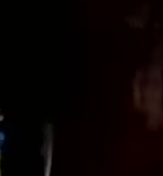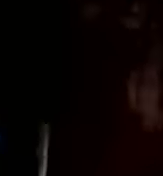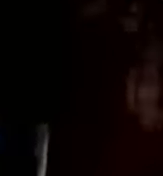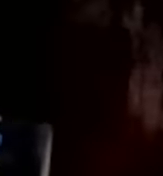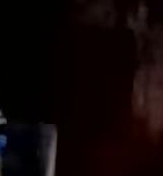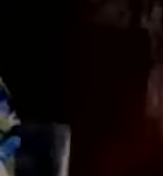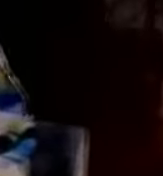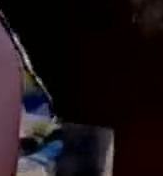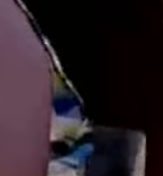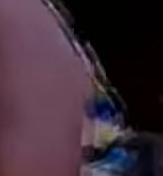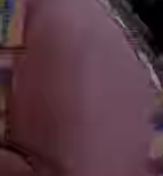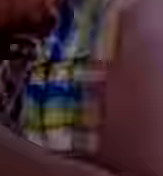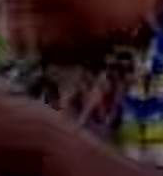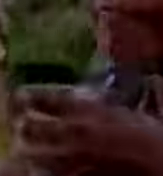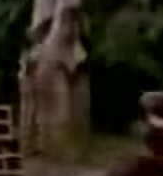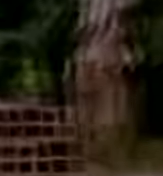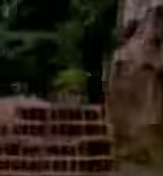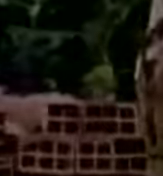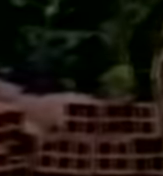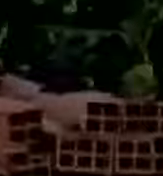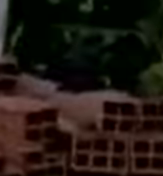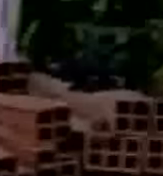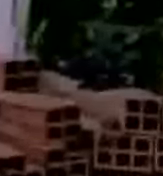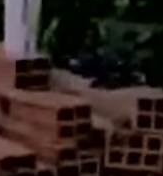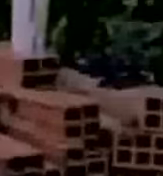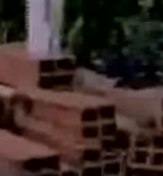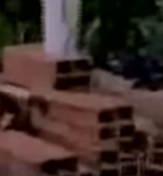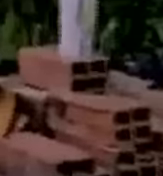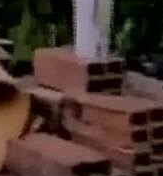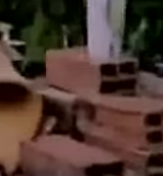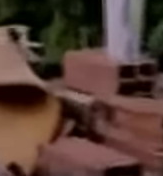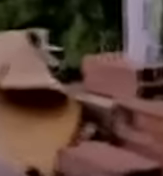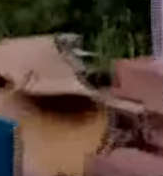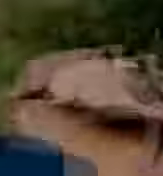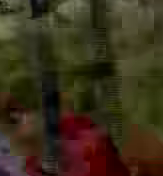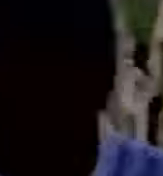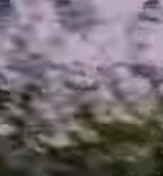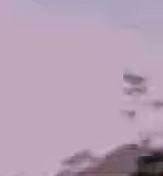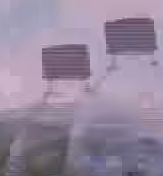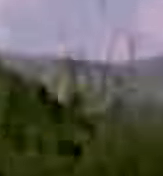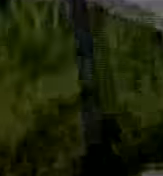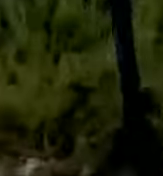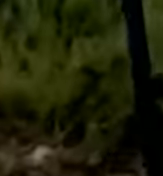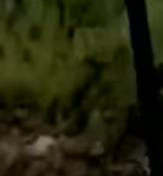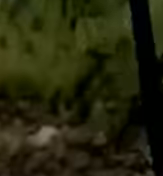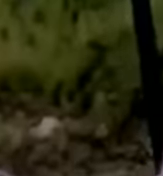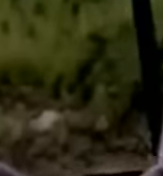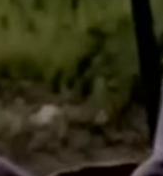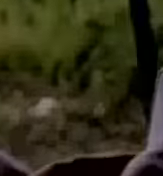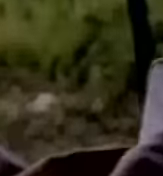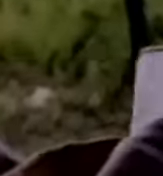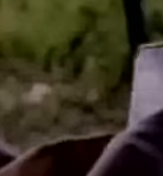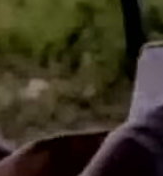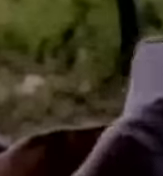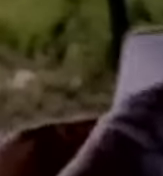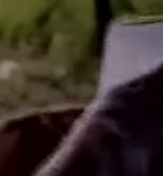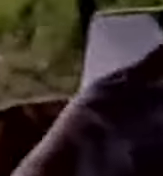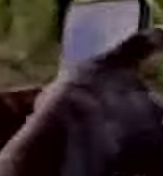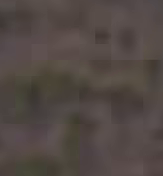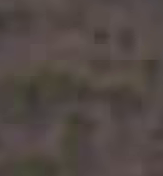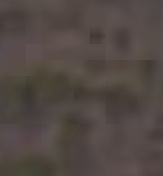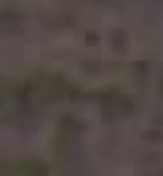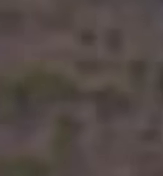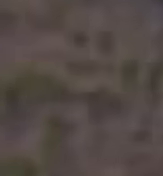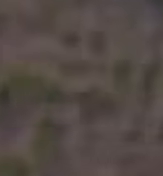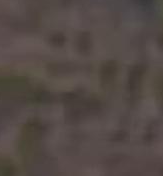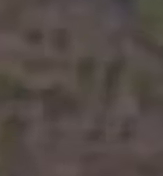elegir 7 proyectos que van a venir en los tarjetones. Y de ahí ya queda el trabajo de nosotros, los voceros del Consejo Comunal, jefes de comunidad, VH y todo